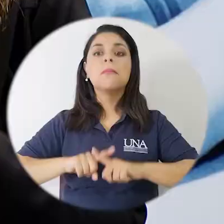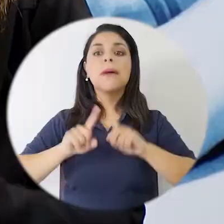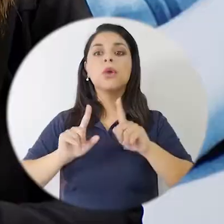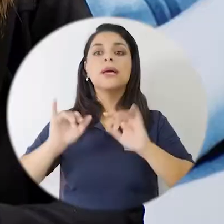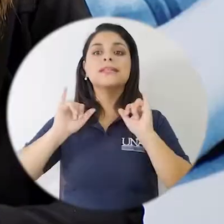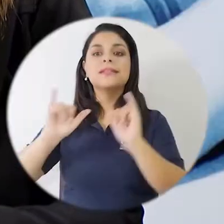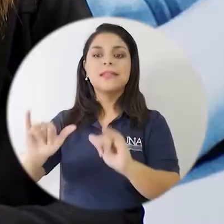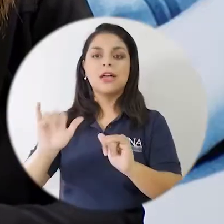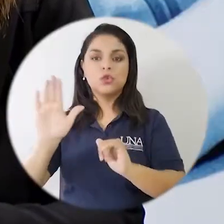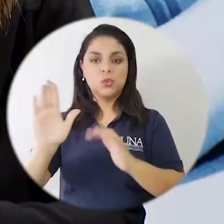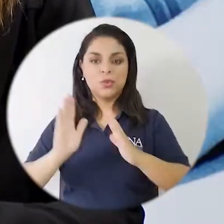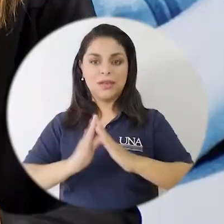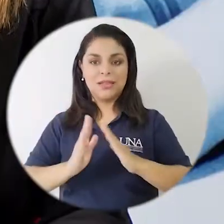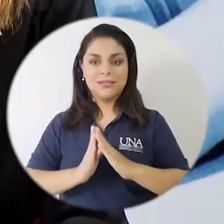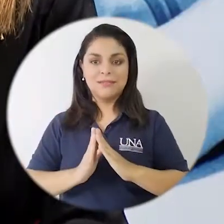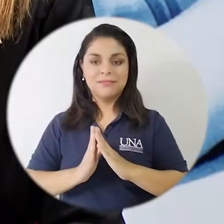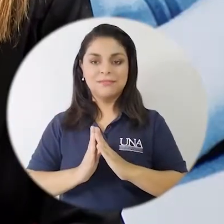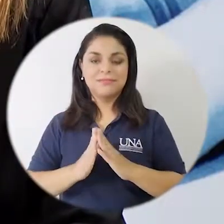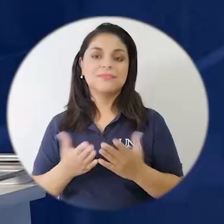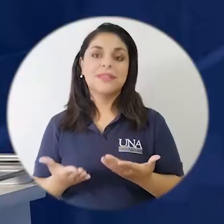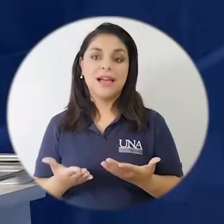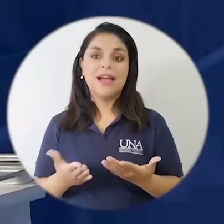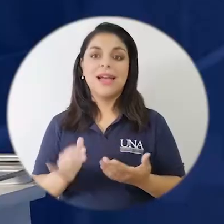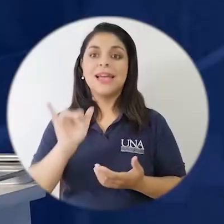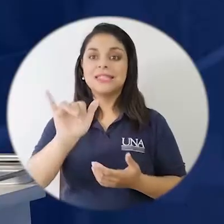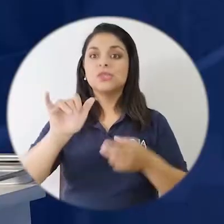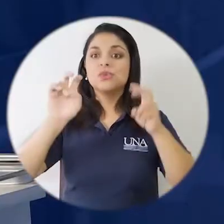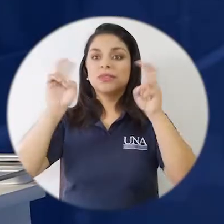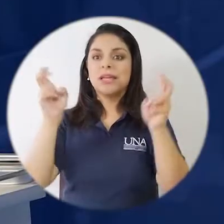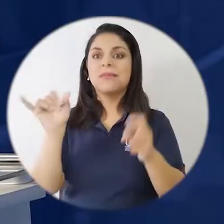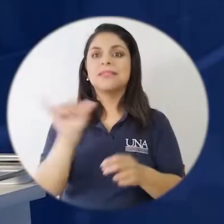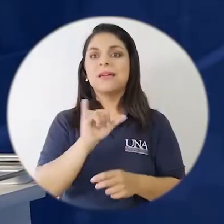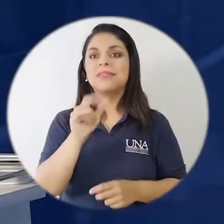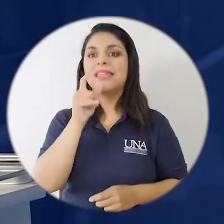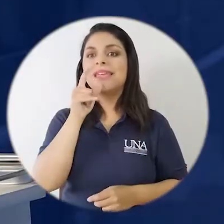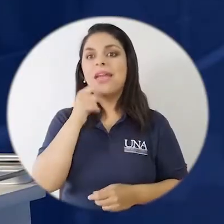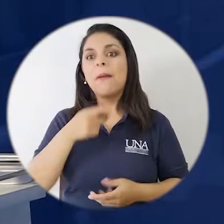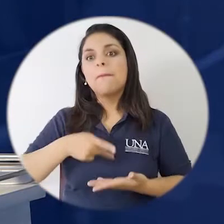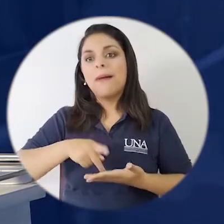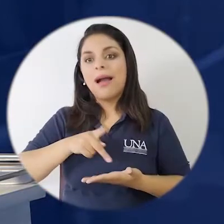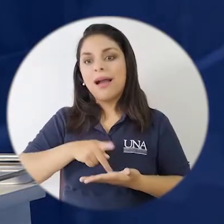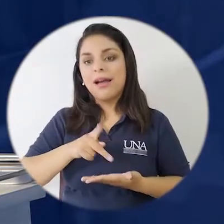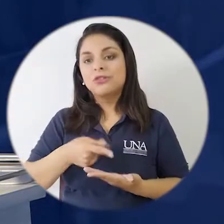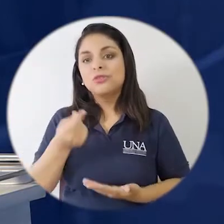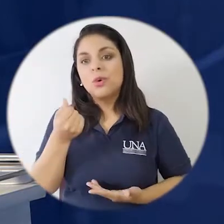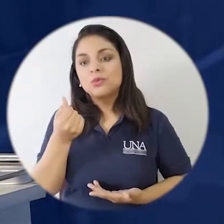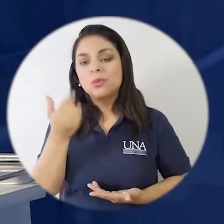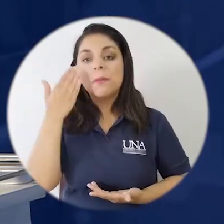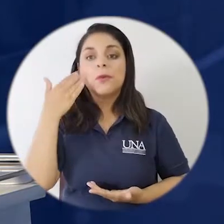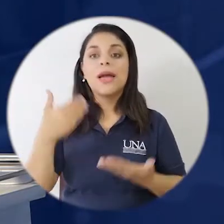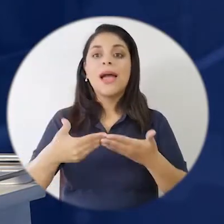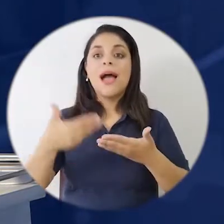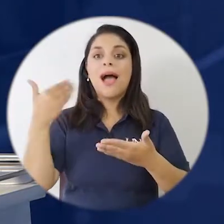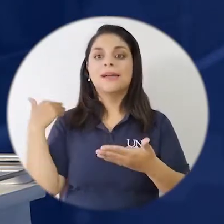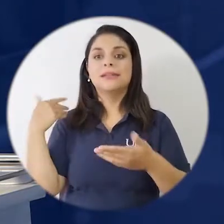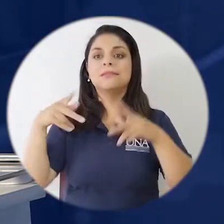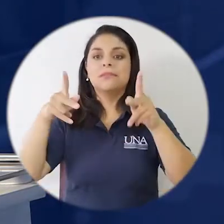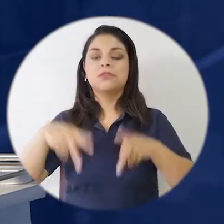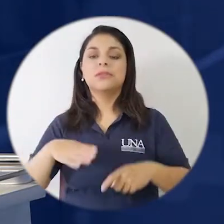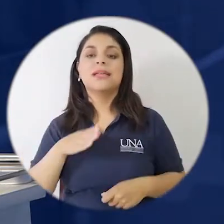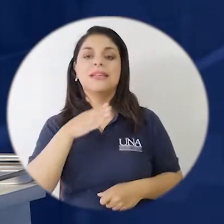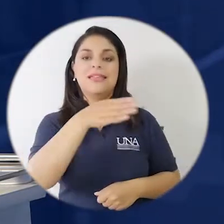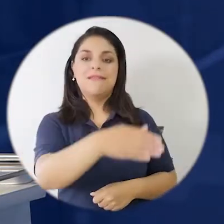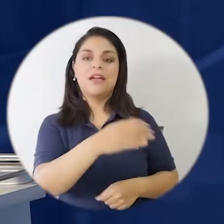están con su familia. Bueno, ese es otro tema, ¿verdad? El tema de quién asume los costos, porque antes la gente se iba a trabajar